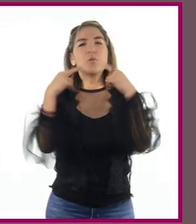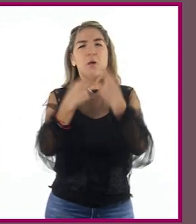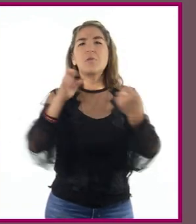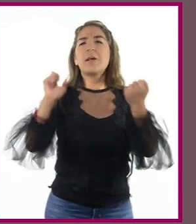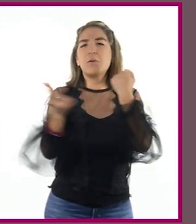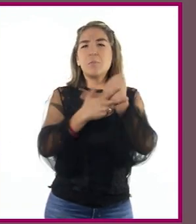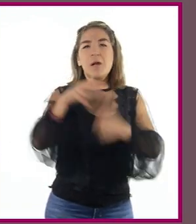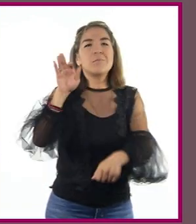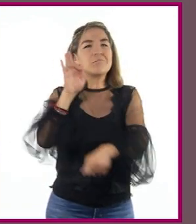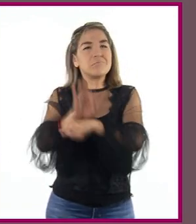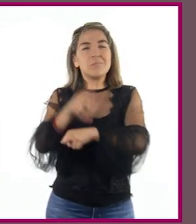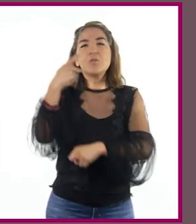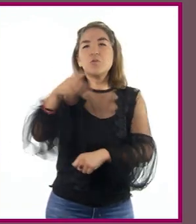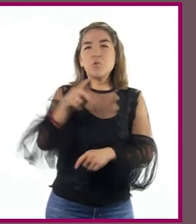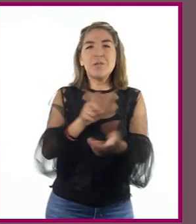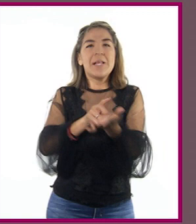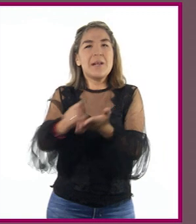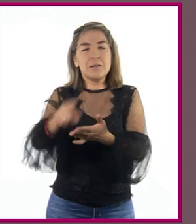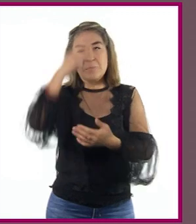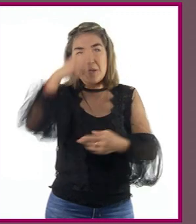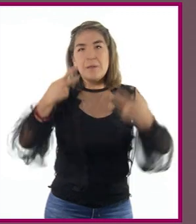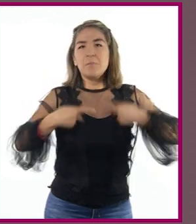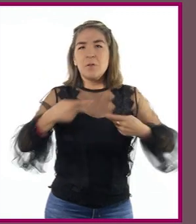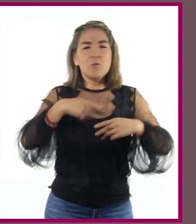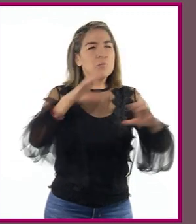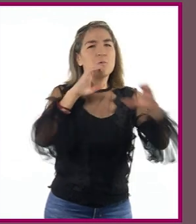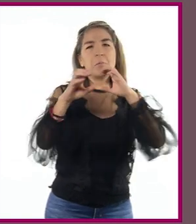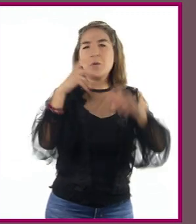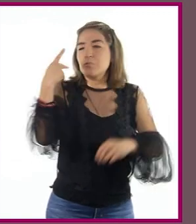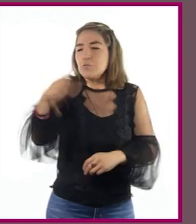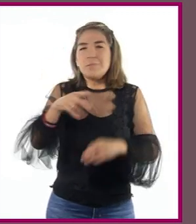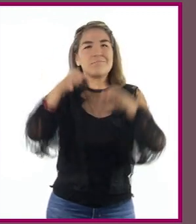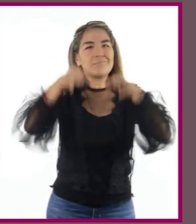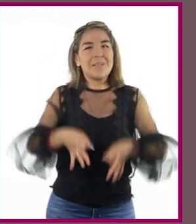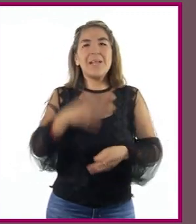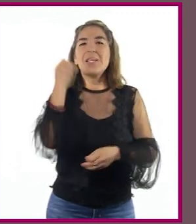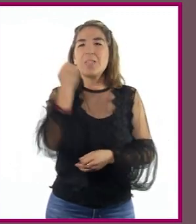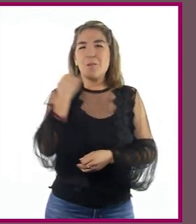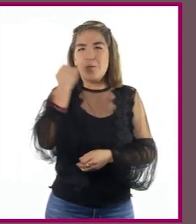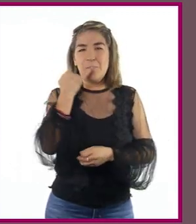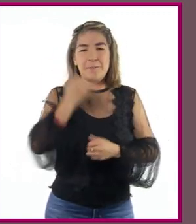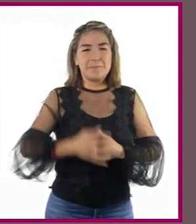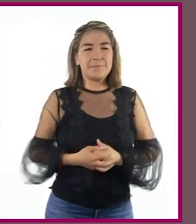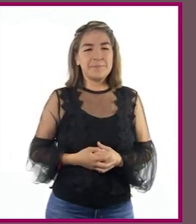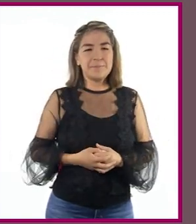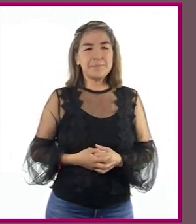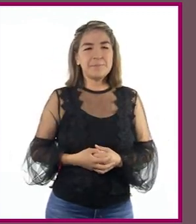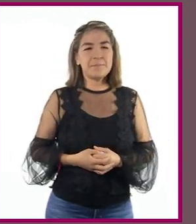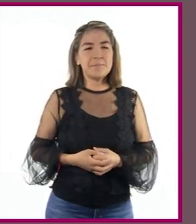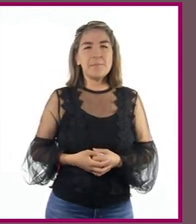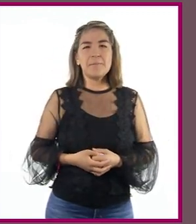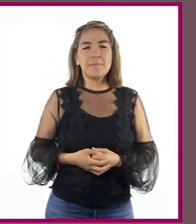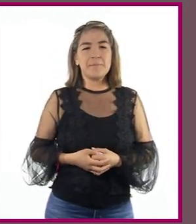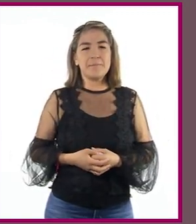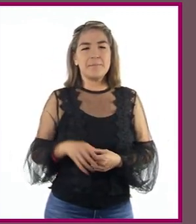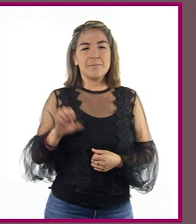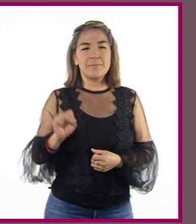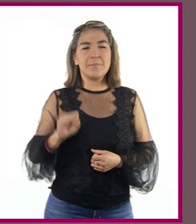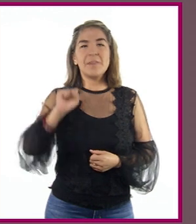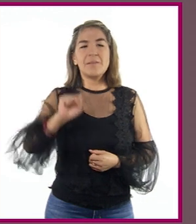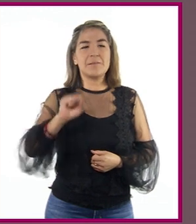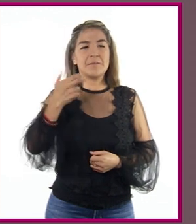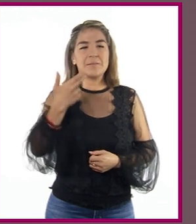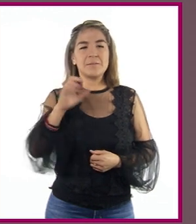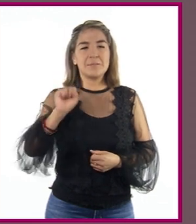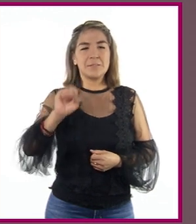el derecho de las personas a comunicarse en su idioma. El espacio Schengen es uno